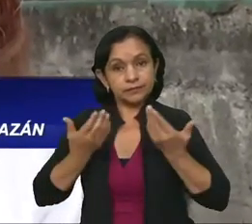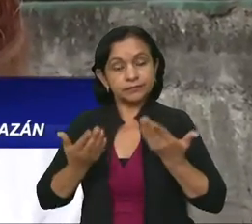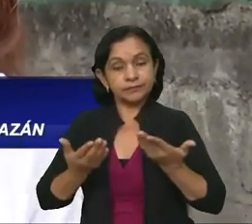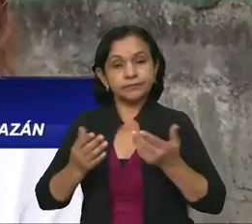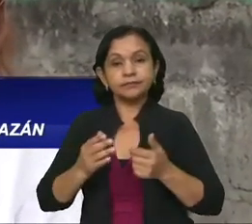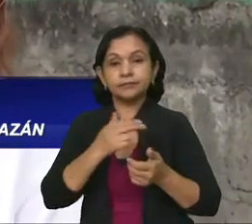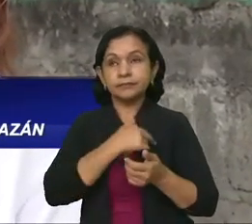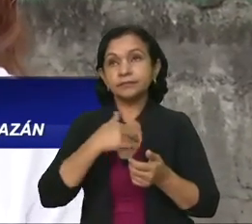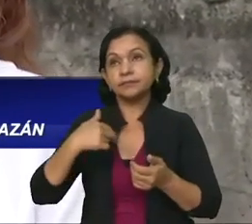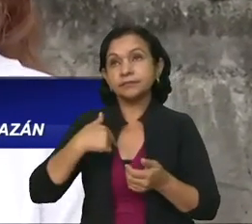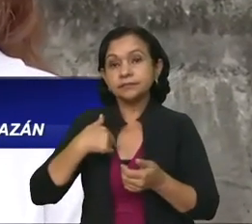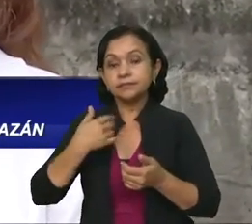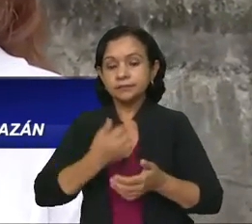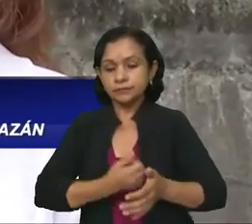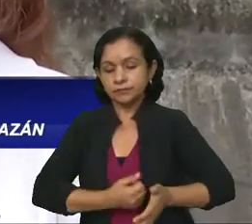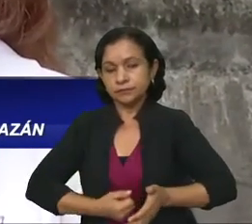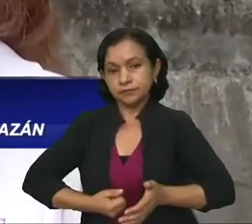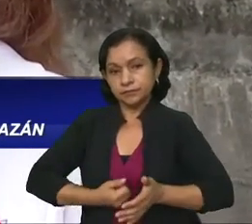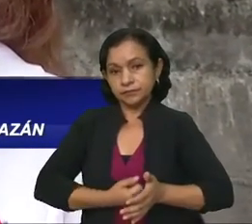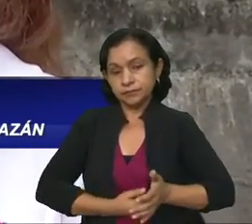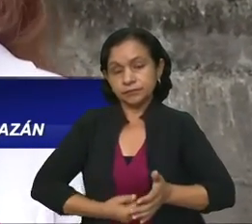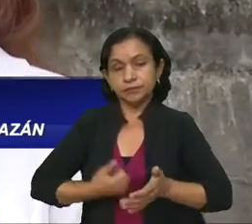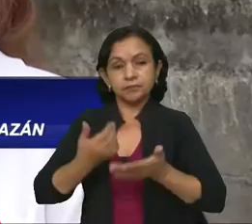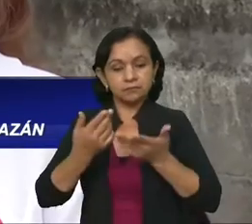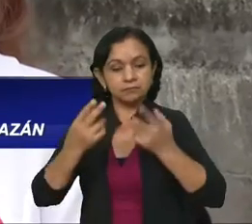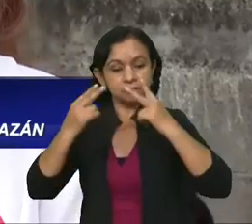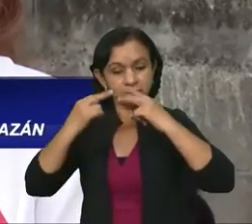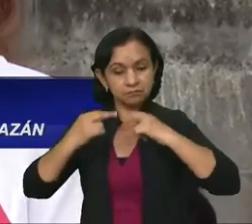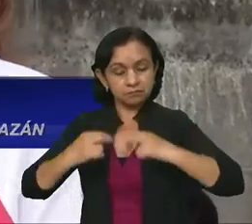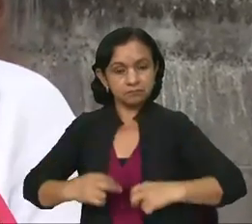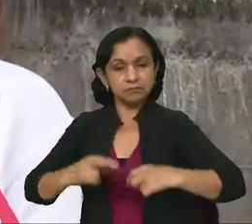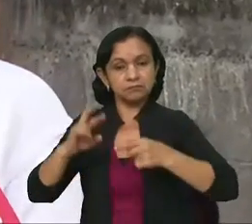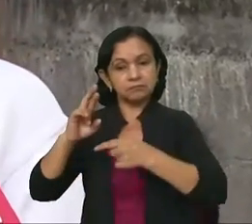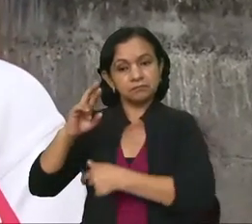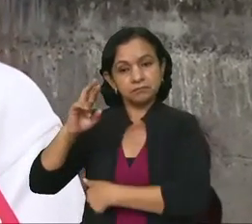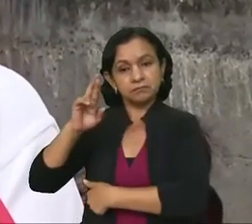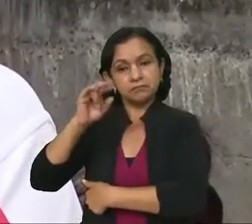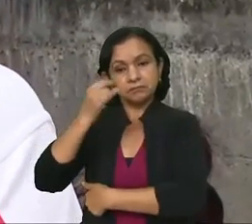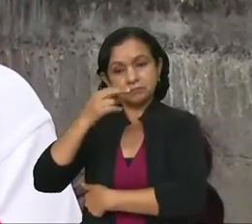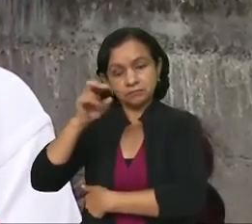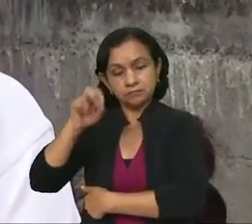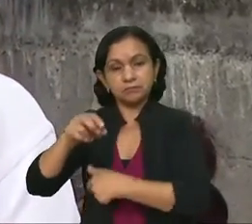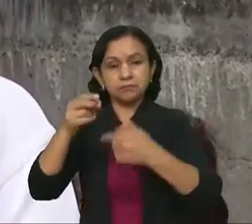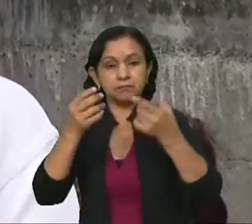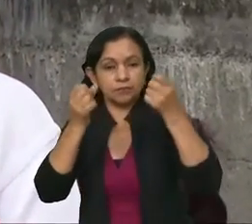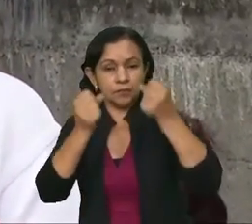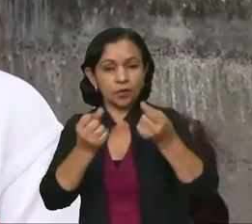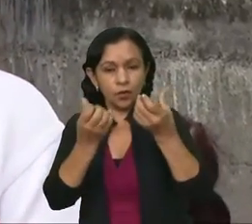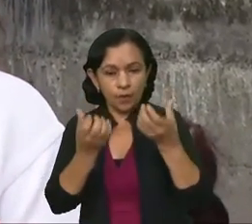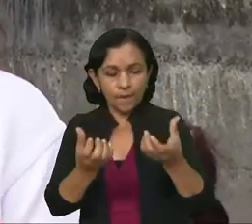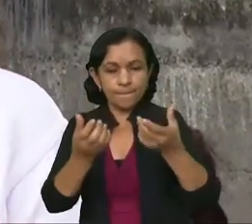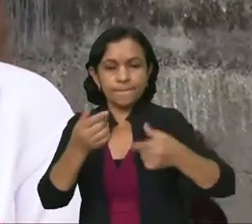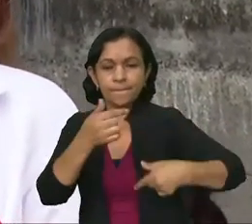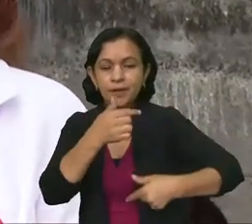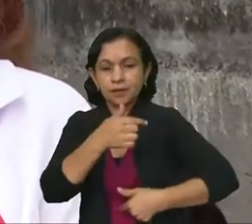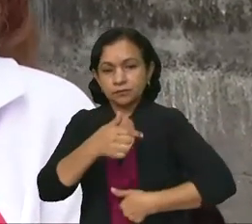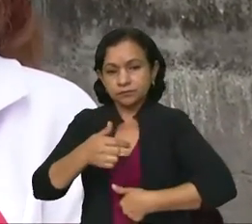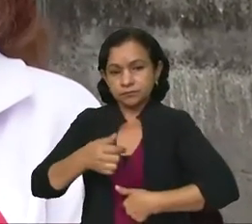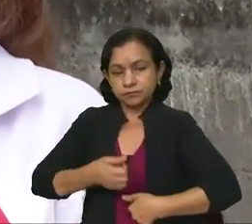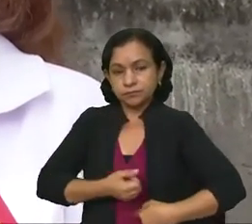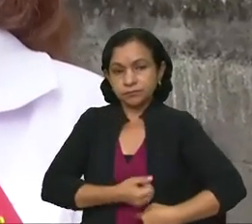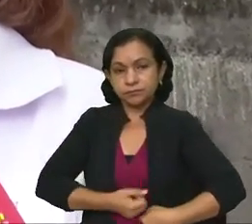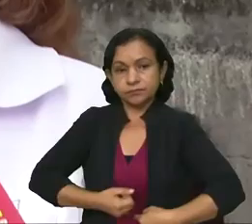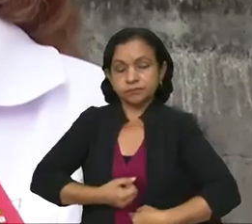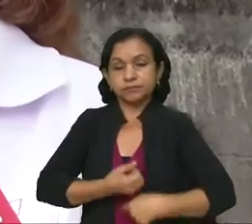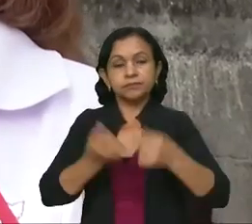estamos realizando ultrasonidos pélvicos, obstétricos, renales, prostáticos y abdominales. Y